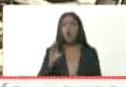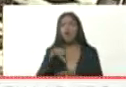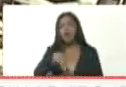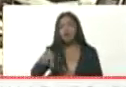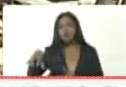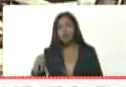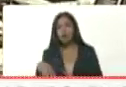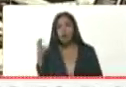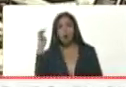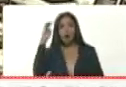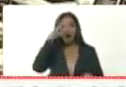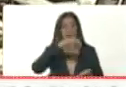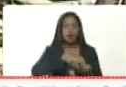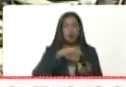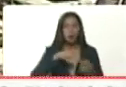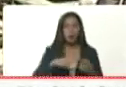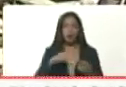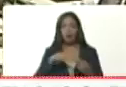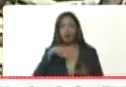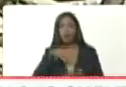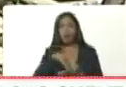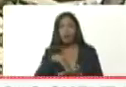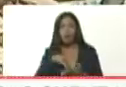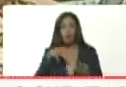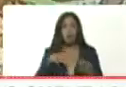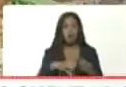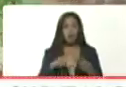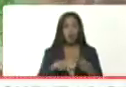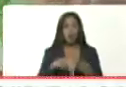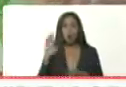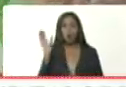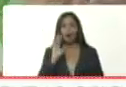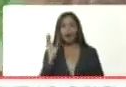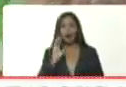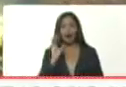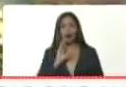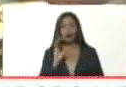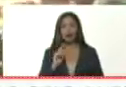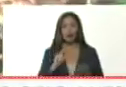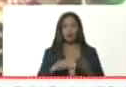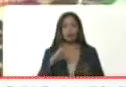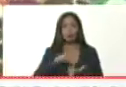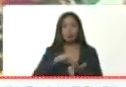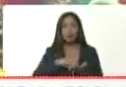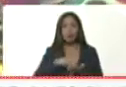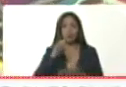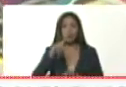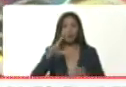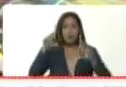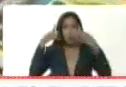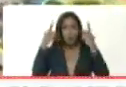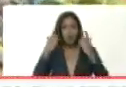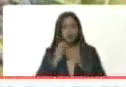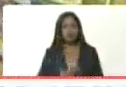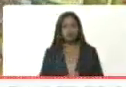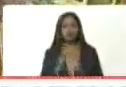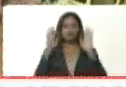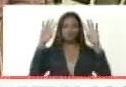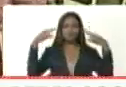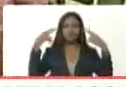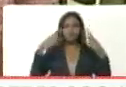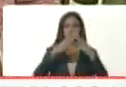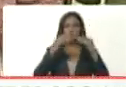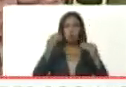estados aragua distrito capital miranda y la guaira atención aquí